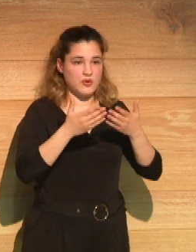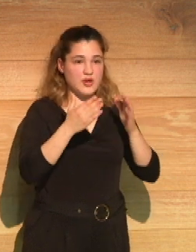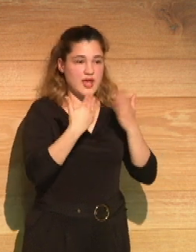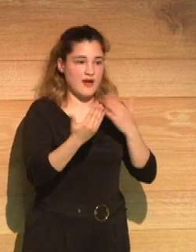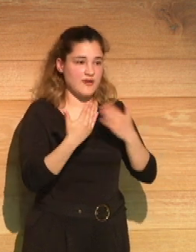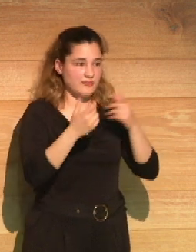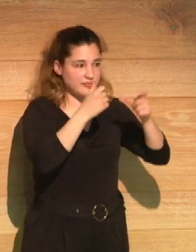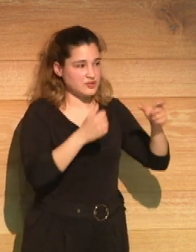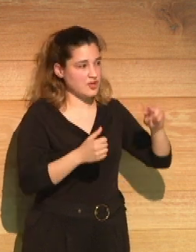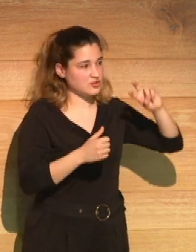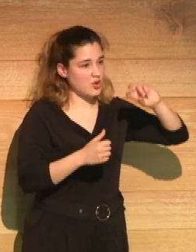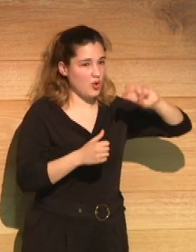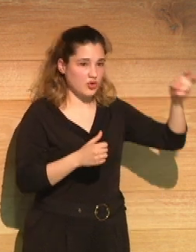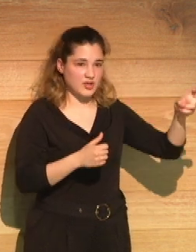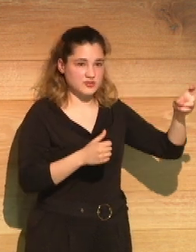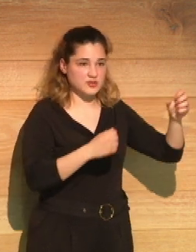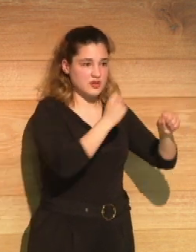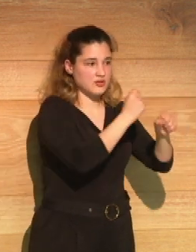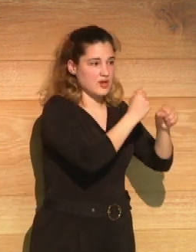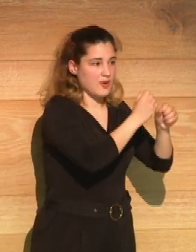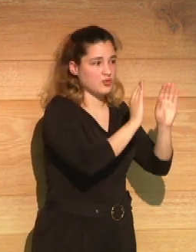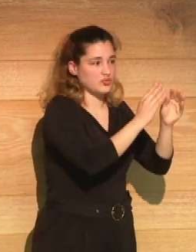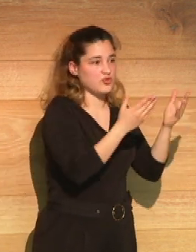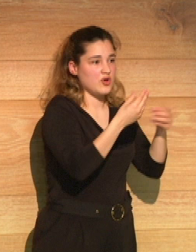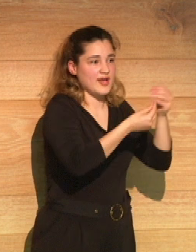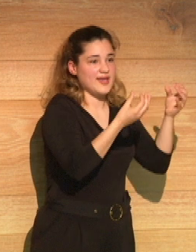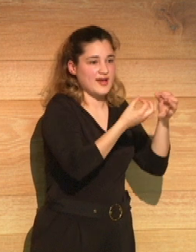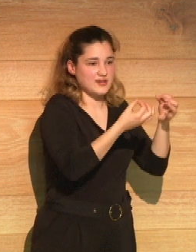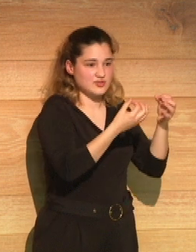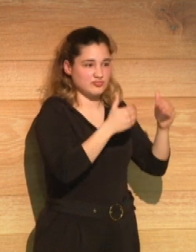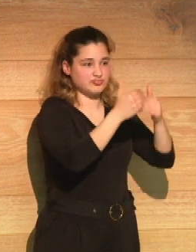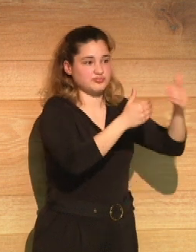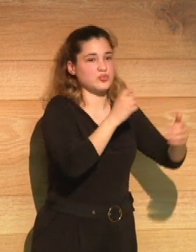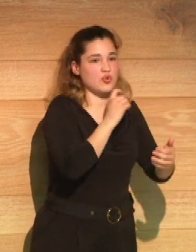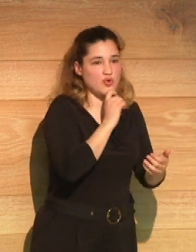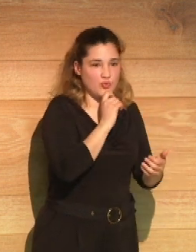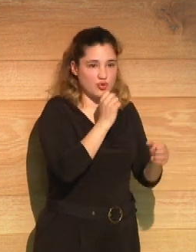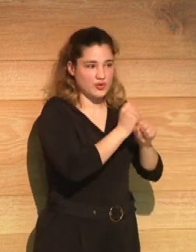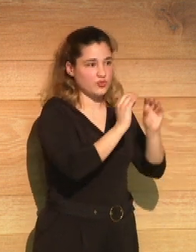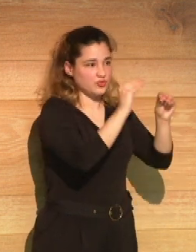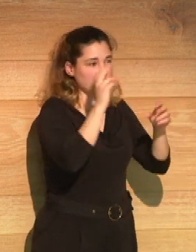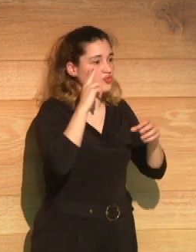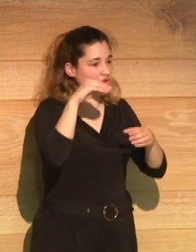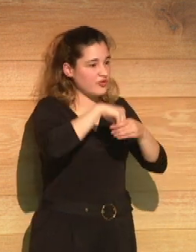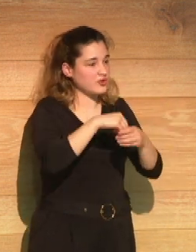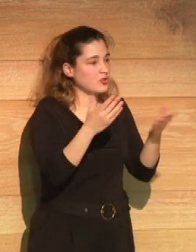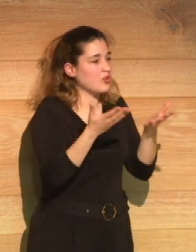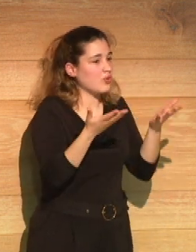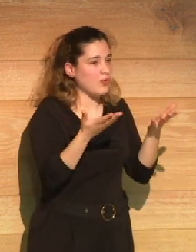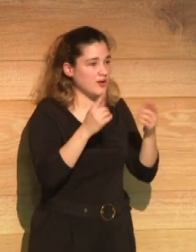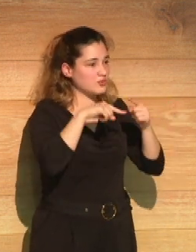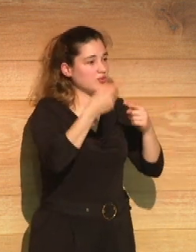riesgos y cómo han experimentado en su trabajo dentro de los museos y cuáles han sido los resultados.